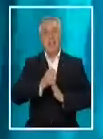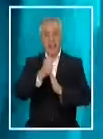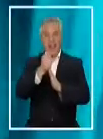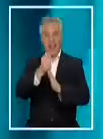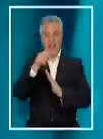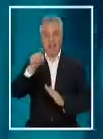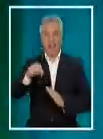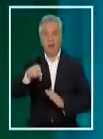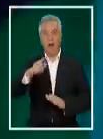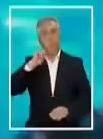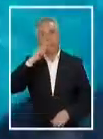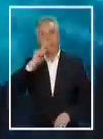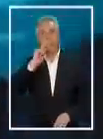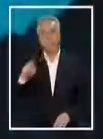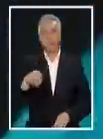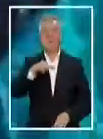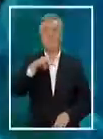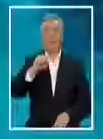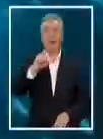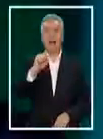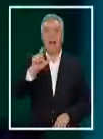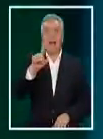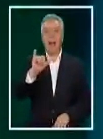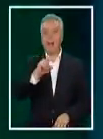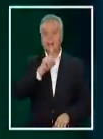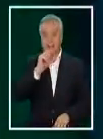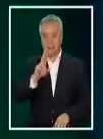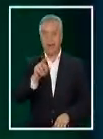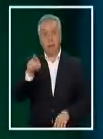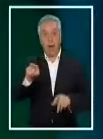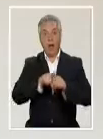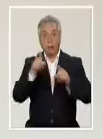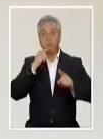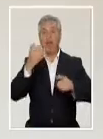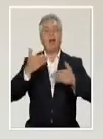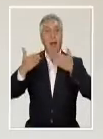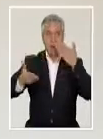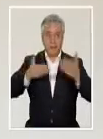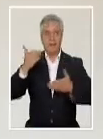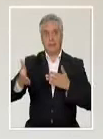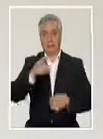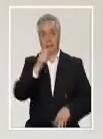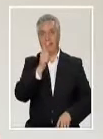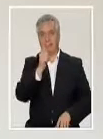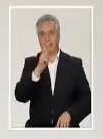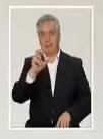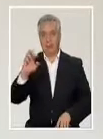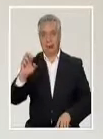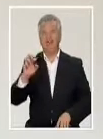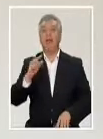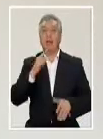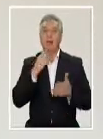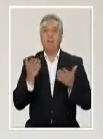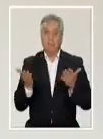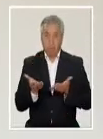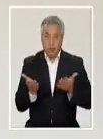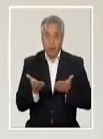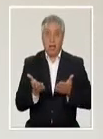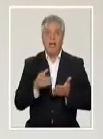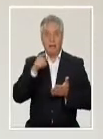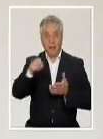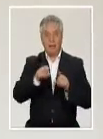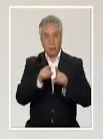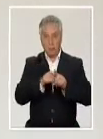estructura apodado McAllister, quien es un cantante de trap que se ufanaba de las actuaciones